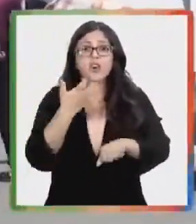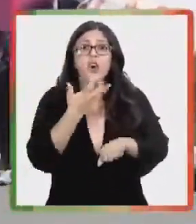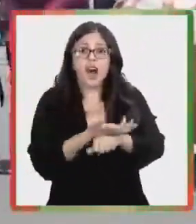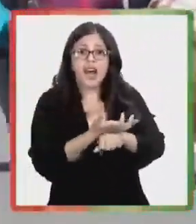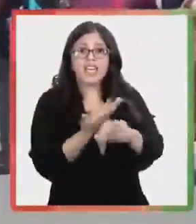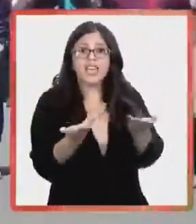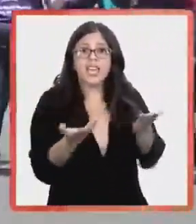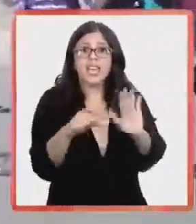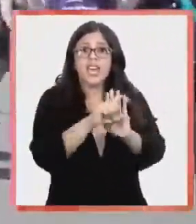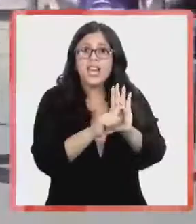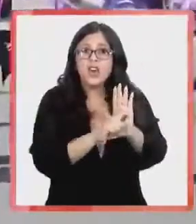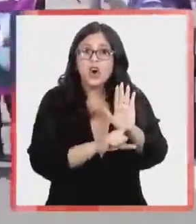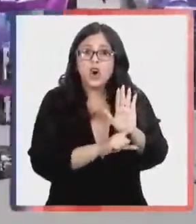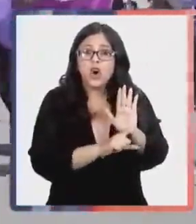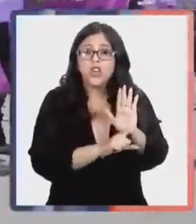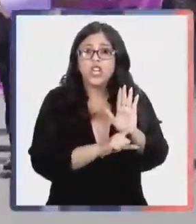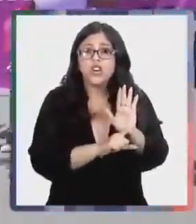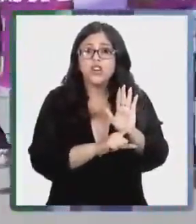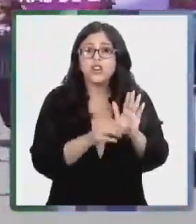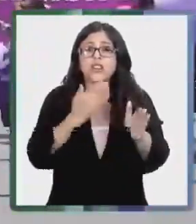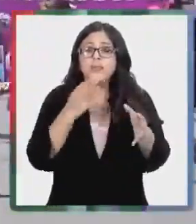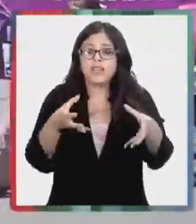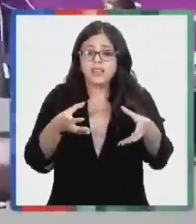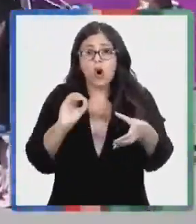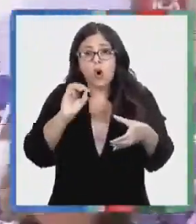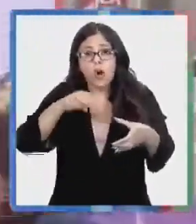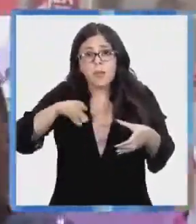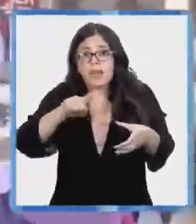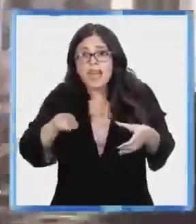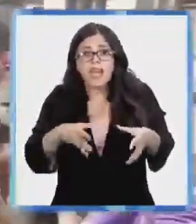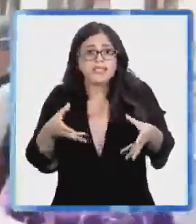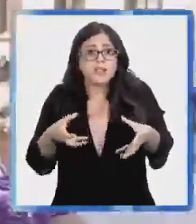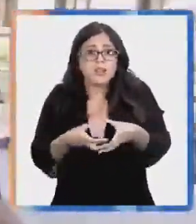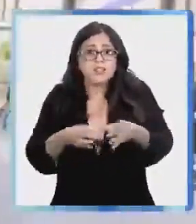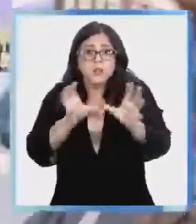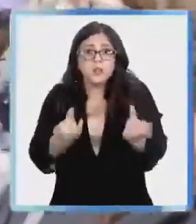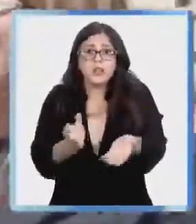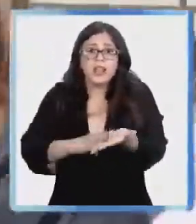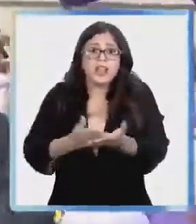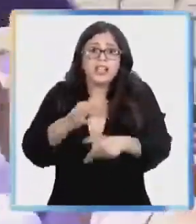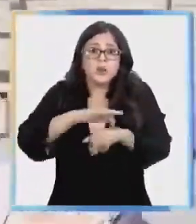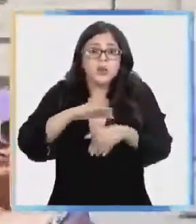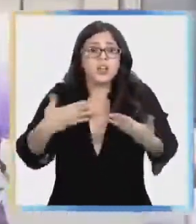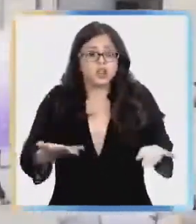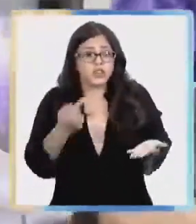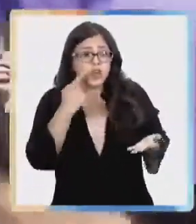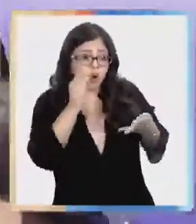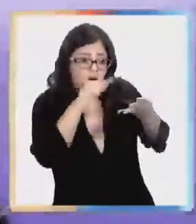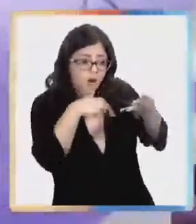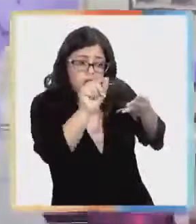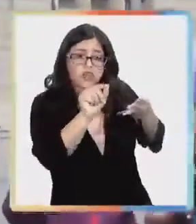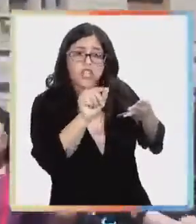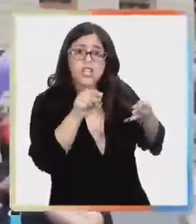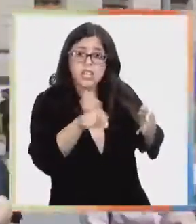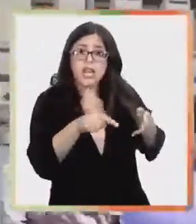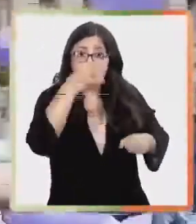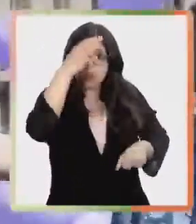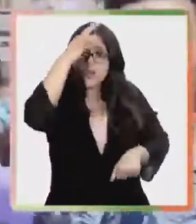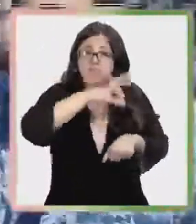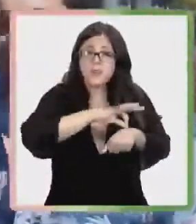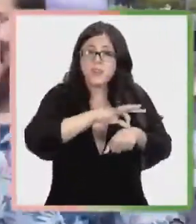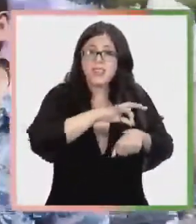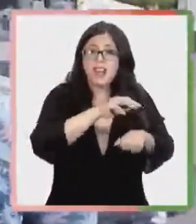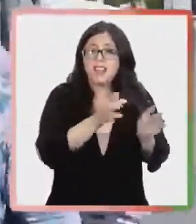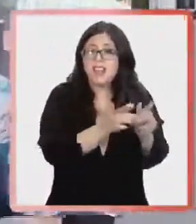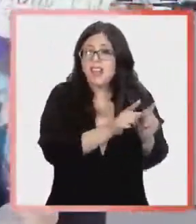códigos internacionales de medicina, por la OMS, en fin? No podíamos hacerlo. Teníamos que reconocer que es una enfermedad, además, muy